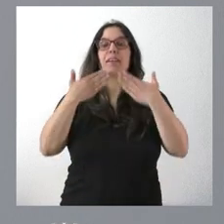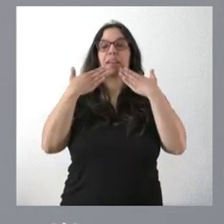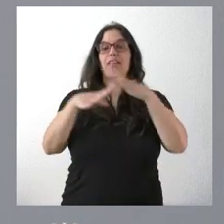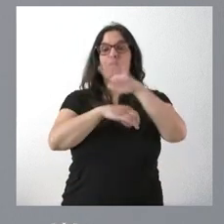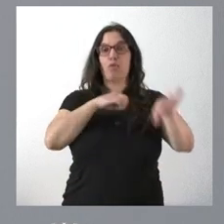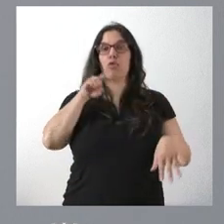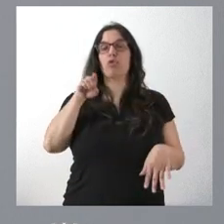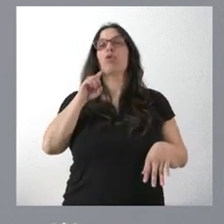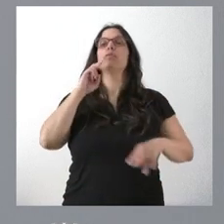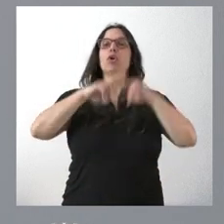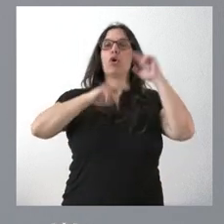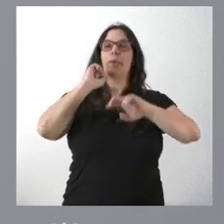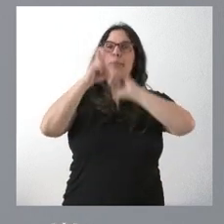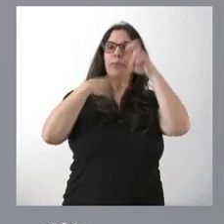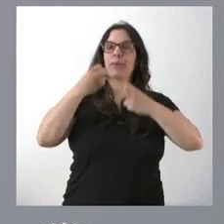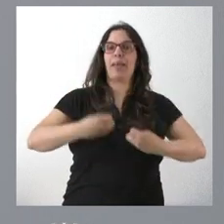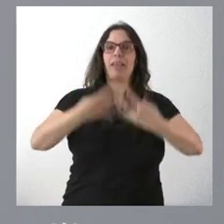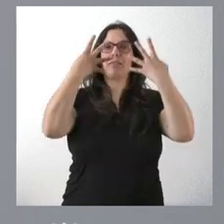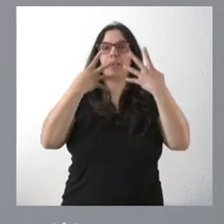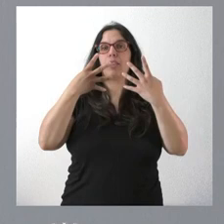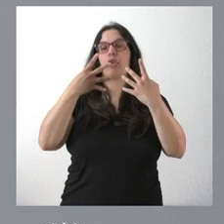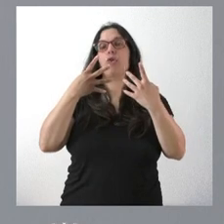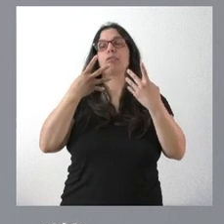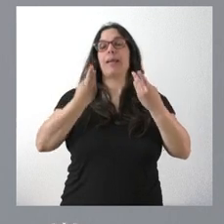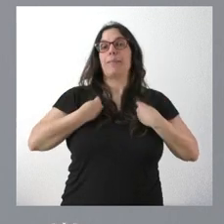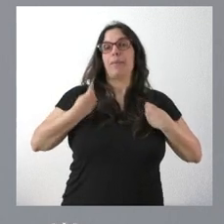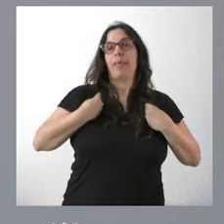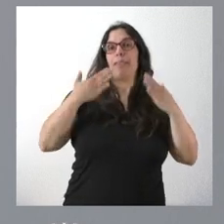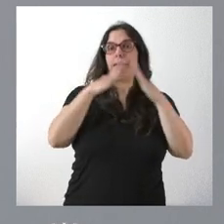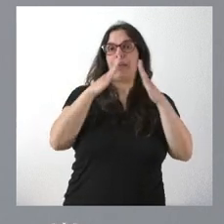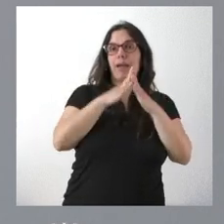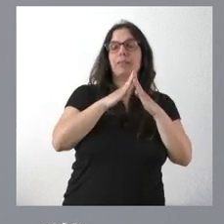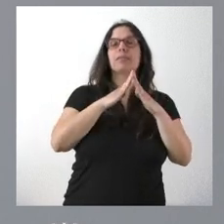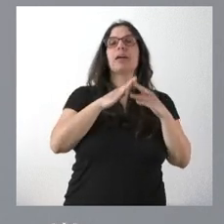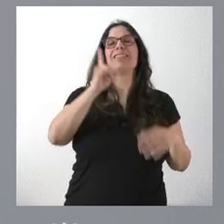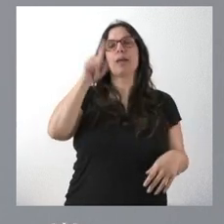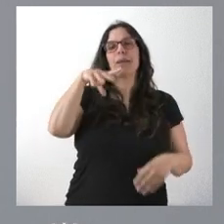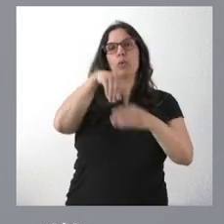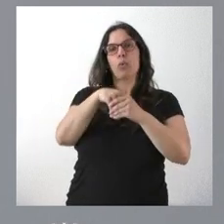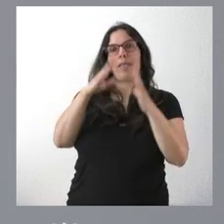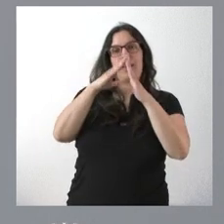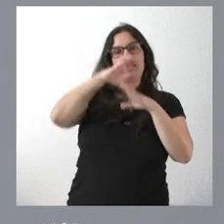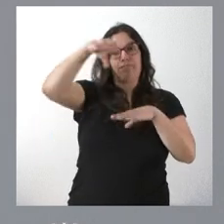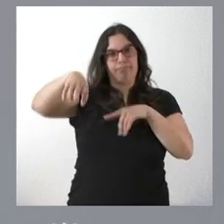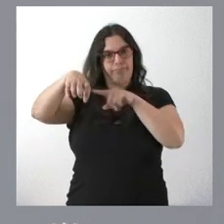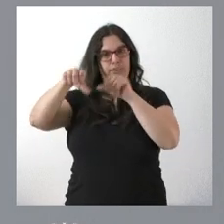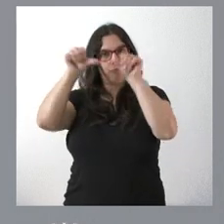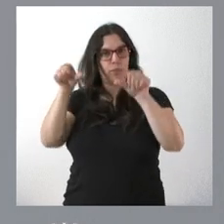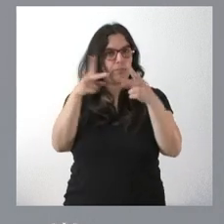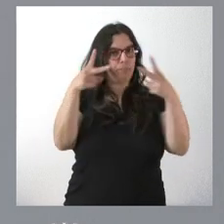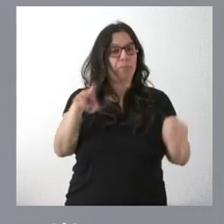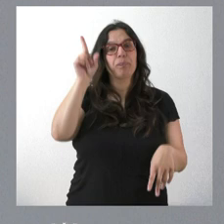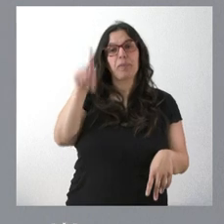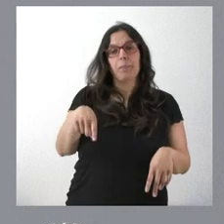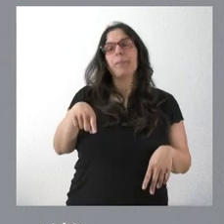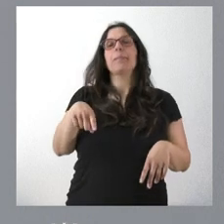de rehabilitación en edificios de uso residencial y viviendas, incluidas también las viviendas unifamiliares, así como las obras de